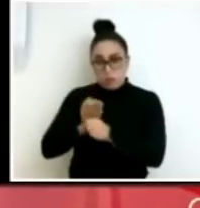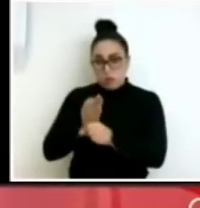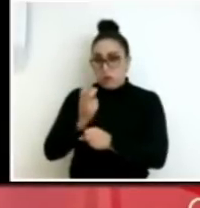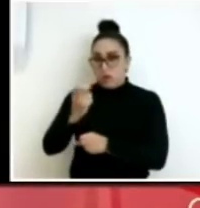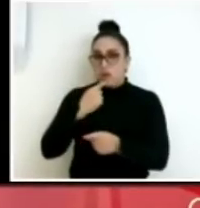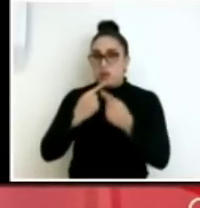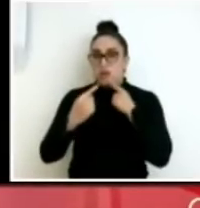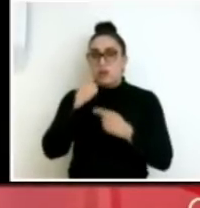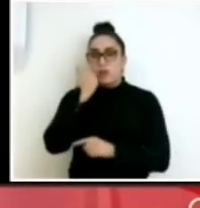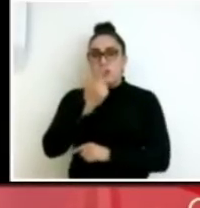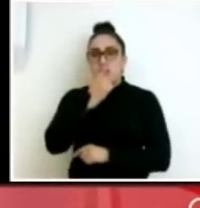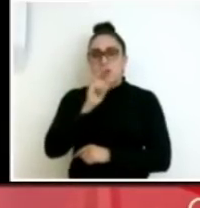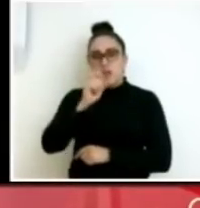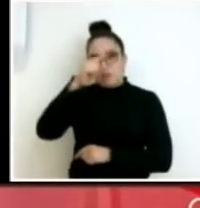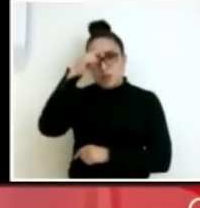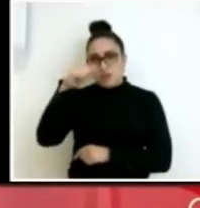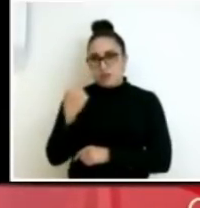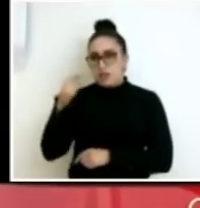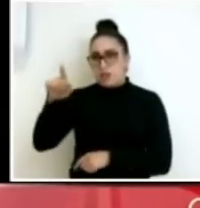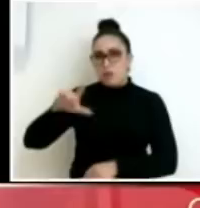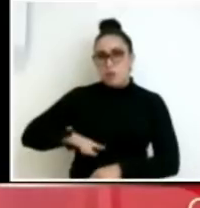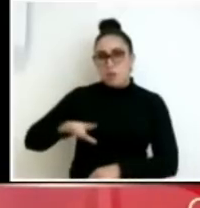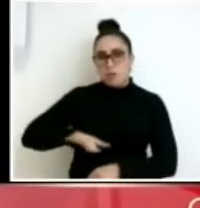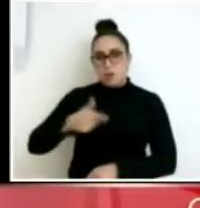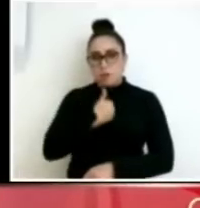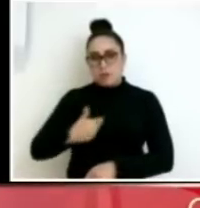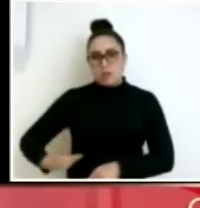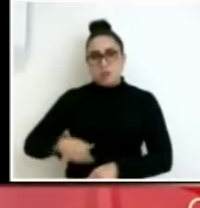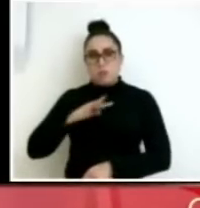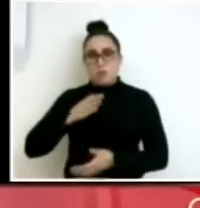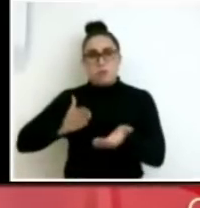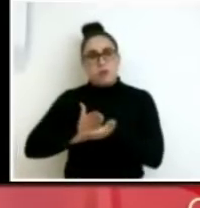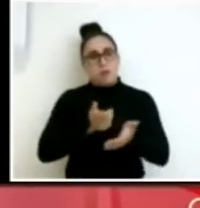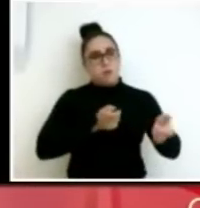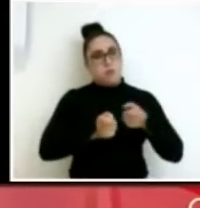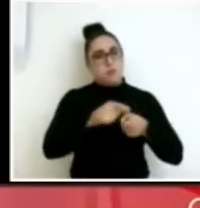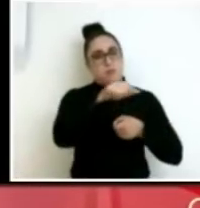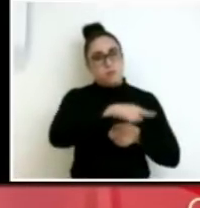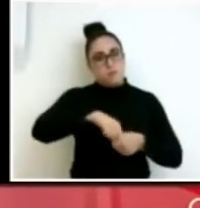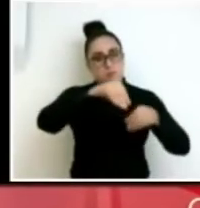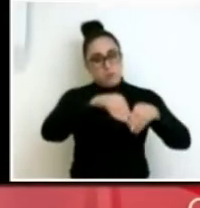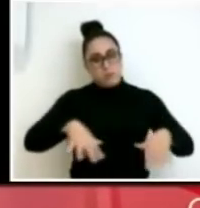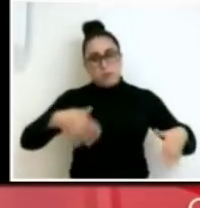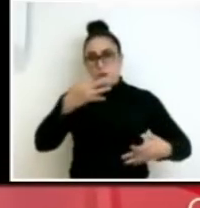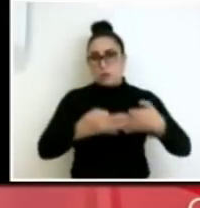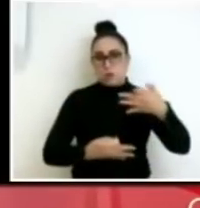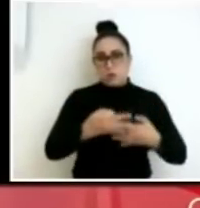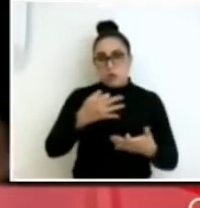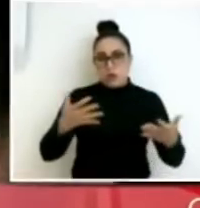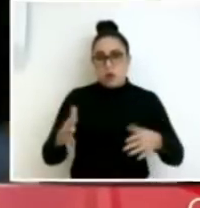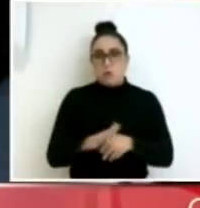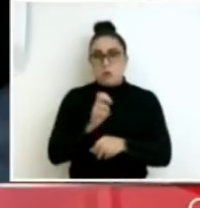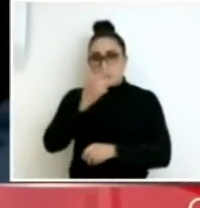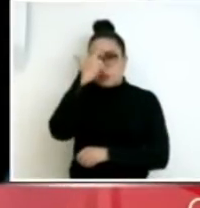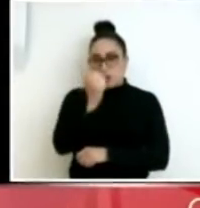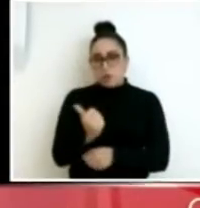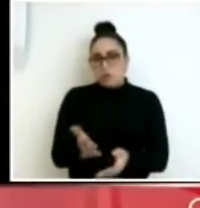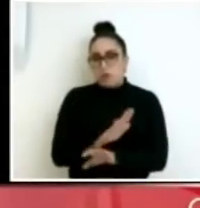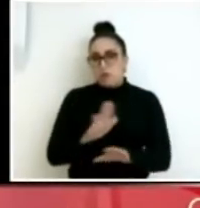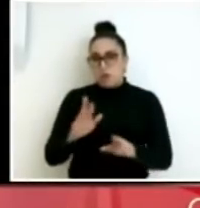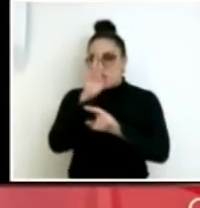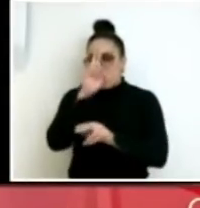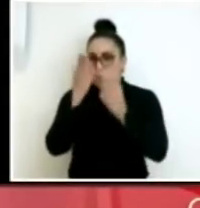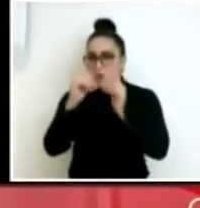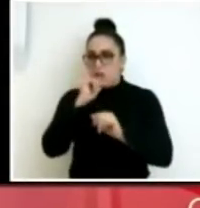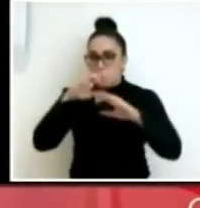lugar a dudas las puertas para que el Poder Ejecutivo extienda su influencia sobre el Poder Judicial, rompiendo con él el equilibrio de poderes que durante décadas